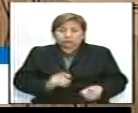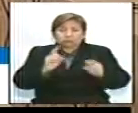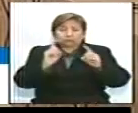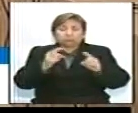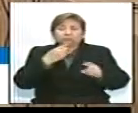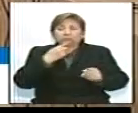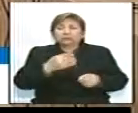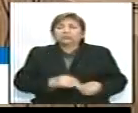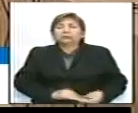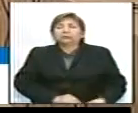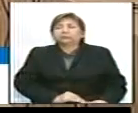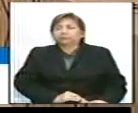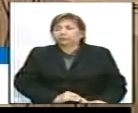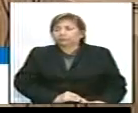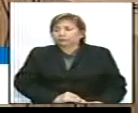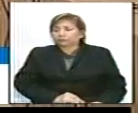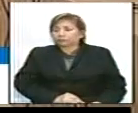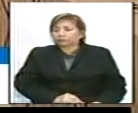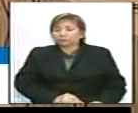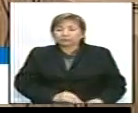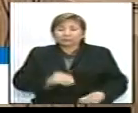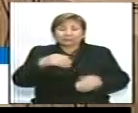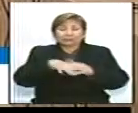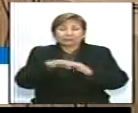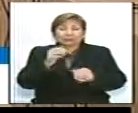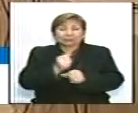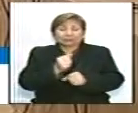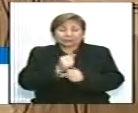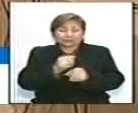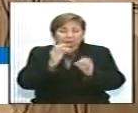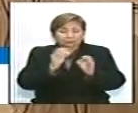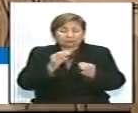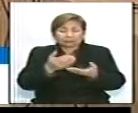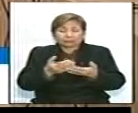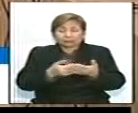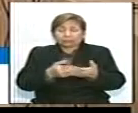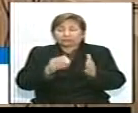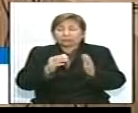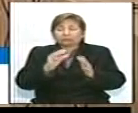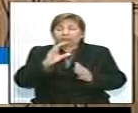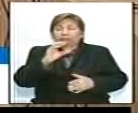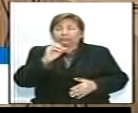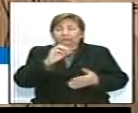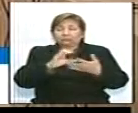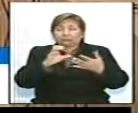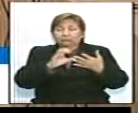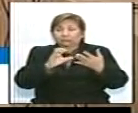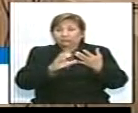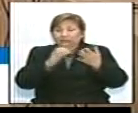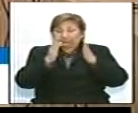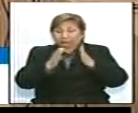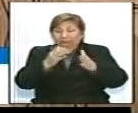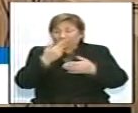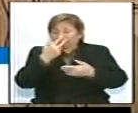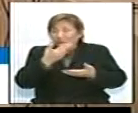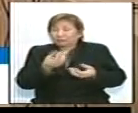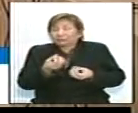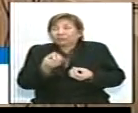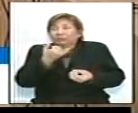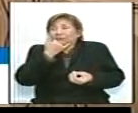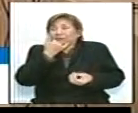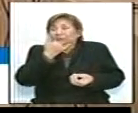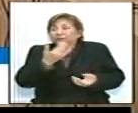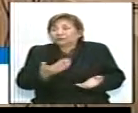es, dentro del trabajo notable que ha hecho la Contraloría, si se están viendo por qué ocurren